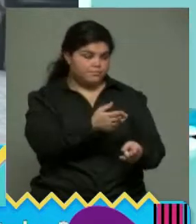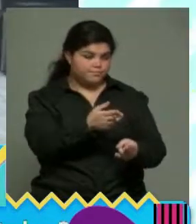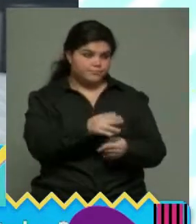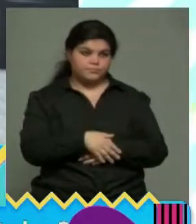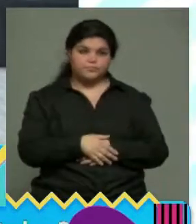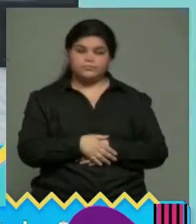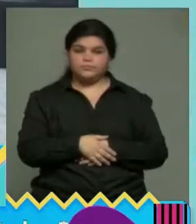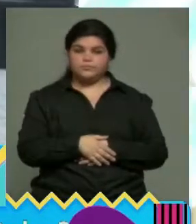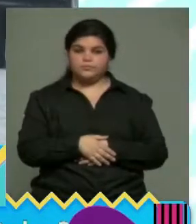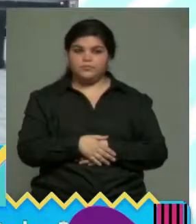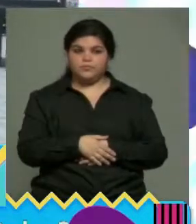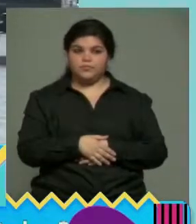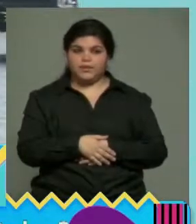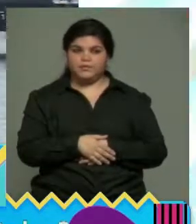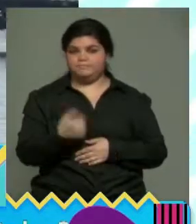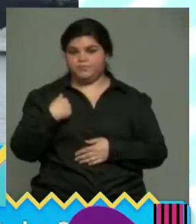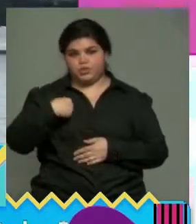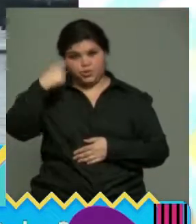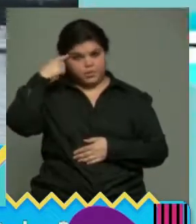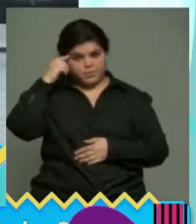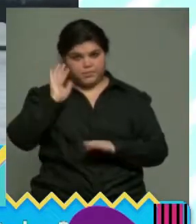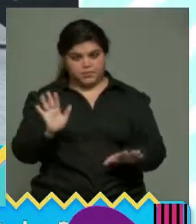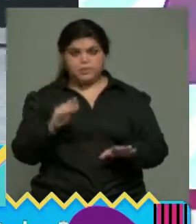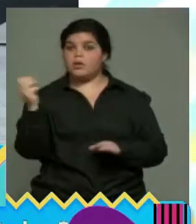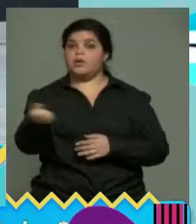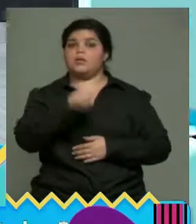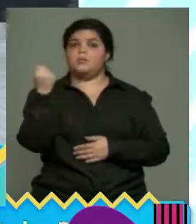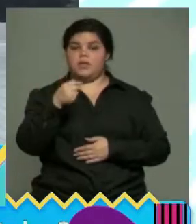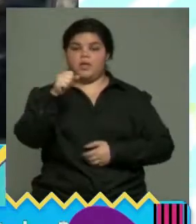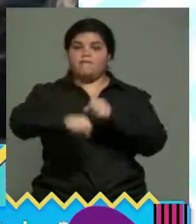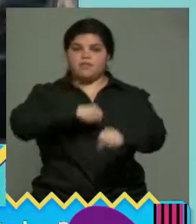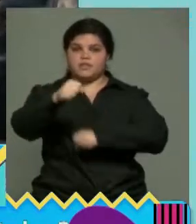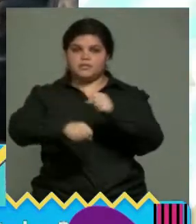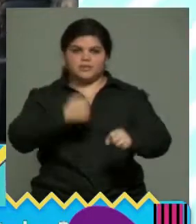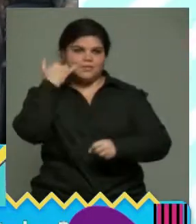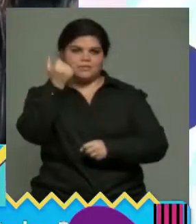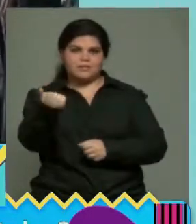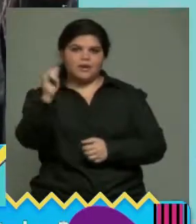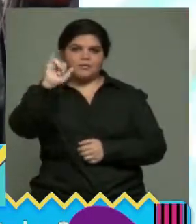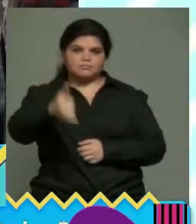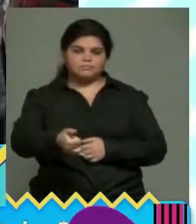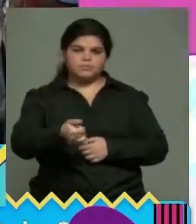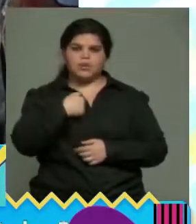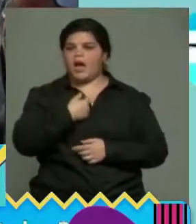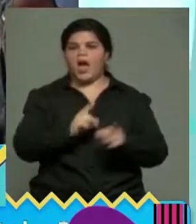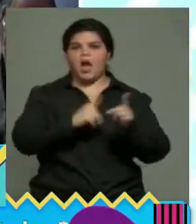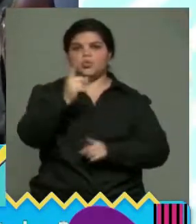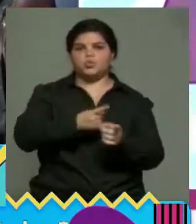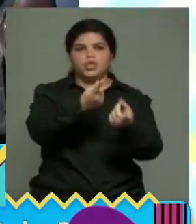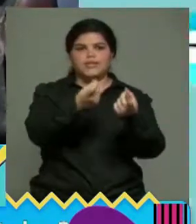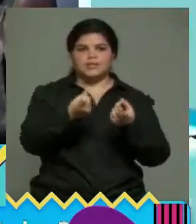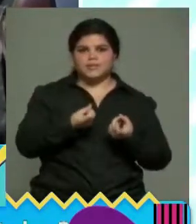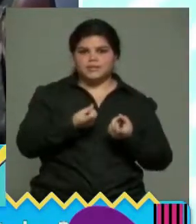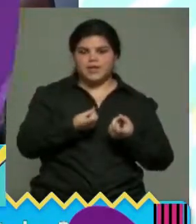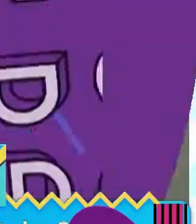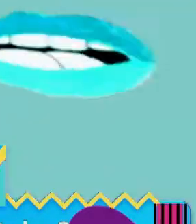que una realidad es que se ha incrementado la bicicleta, ya sea por necesidad, porque hay gente que le gusta